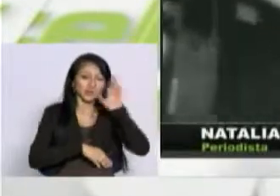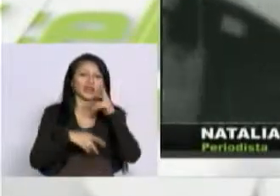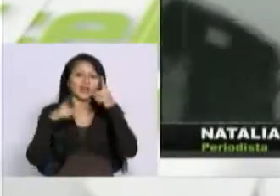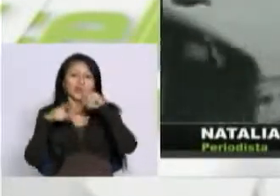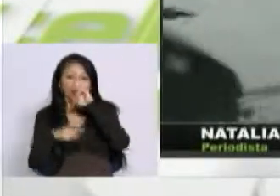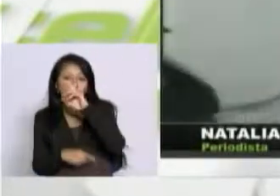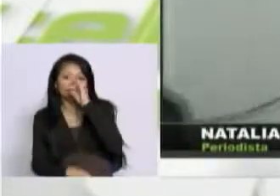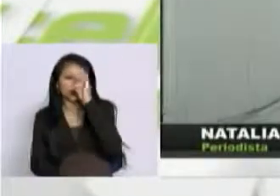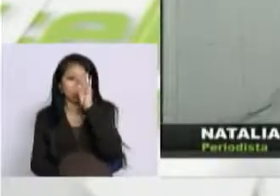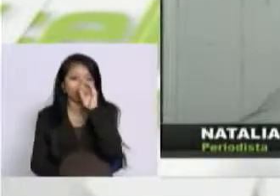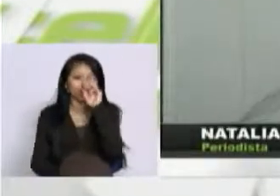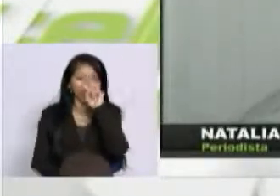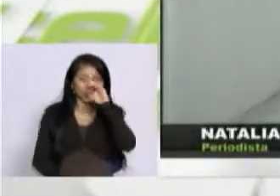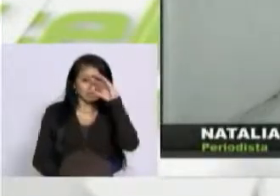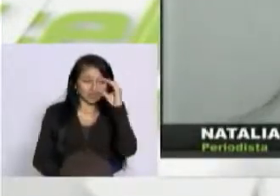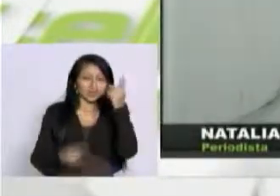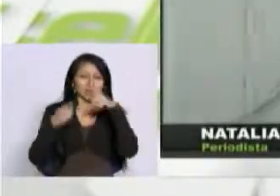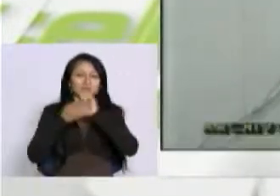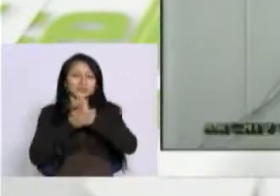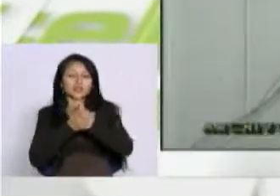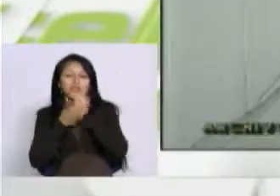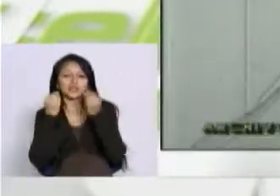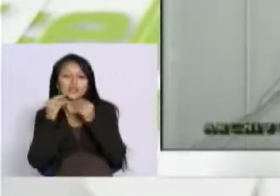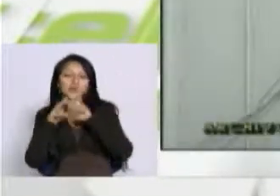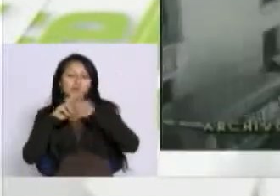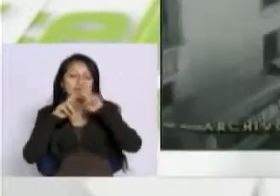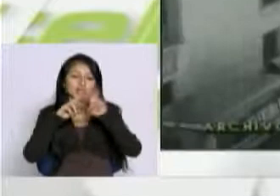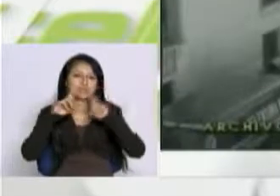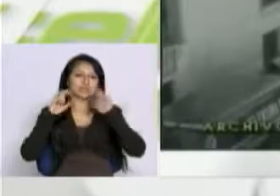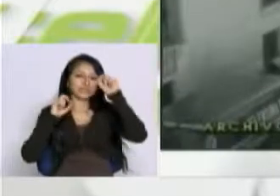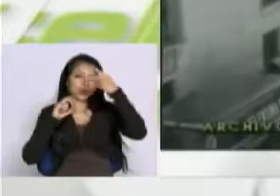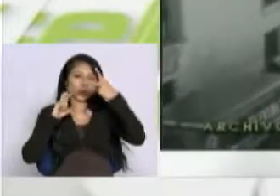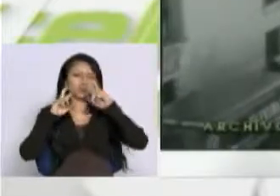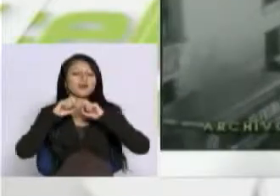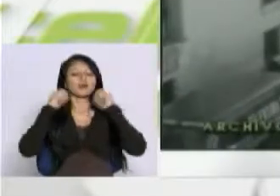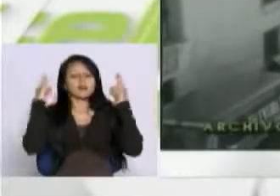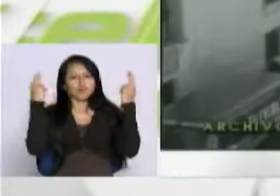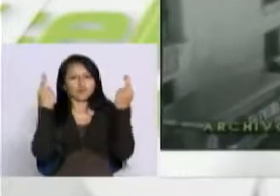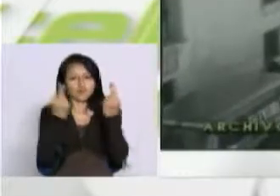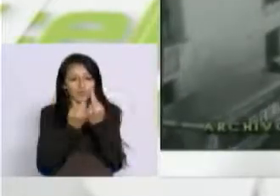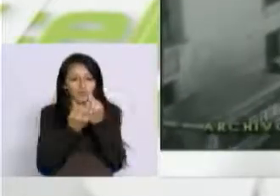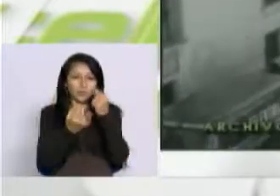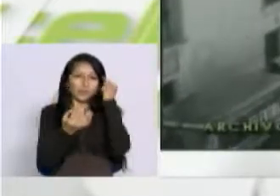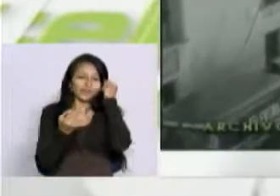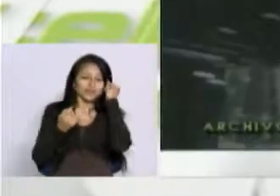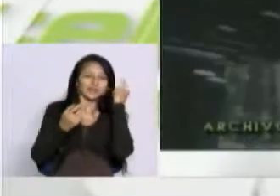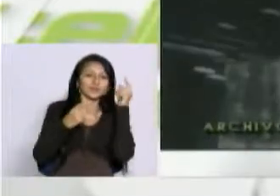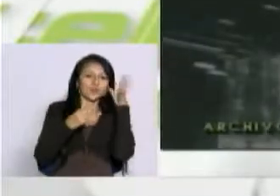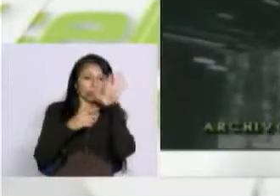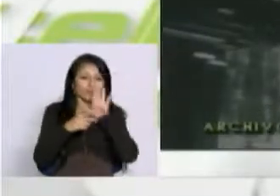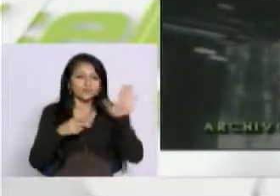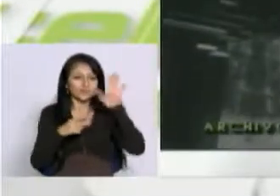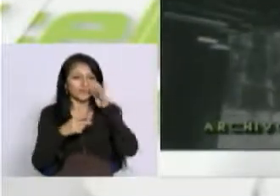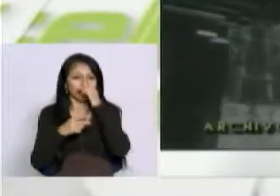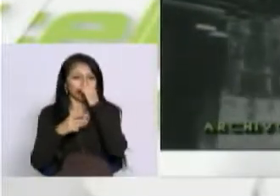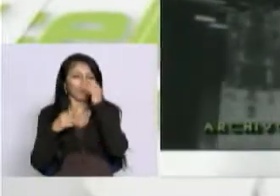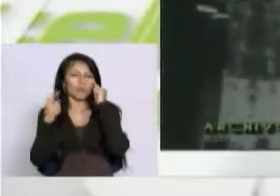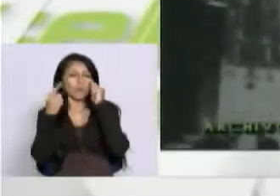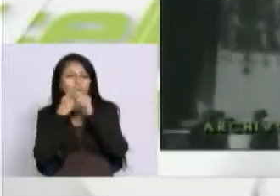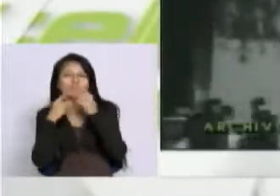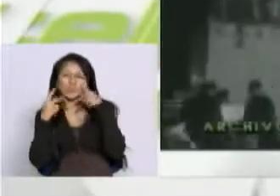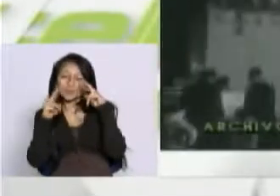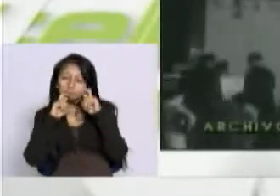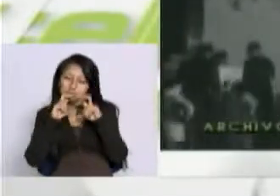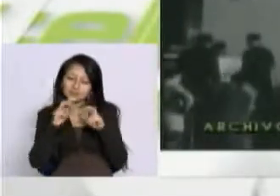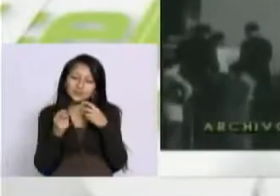y Telecafé, realizaron en Manizales la segunda mesa regional, Pensando desde las Regiones. Todo con el fin de analizar el aporte